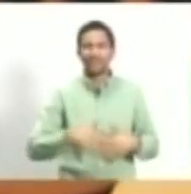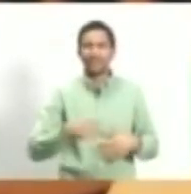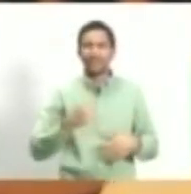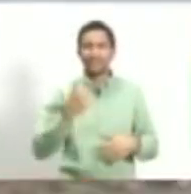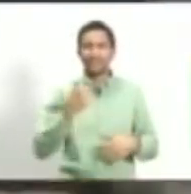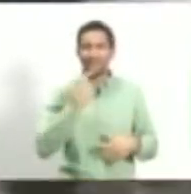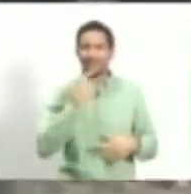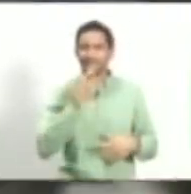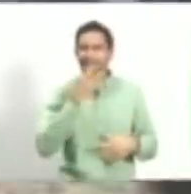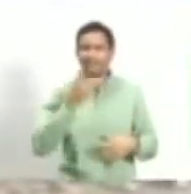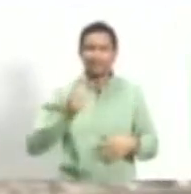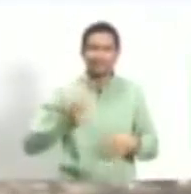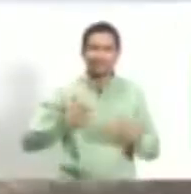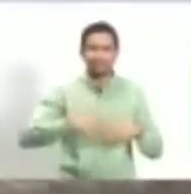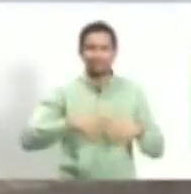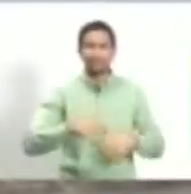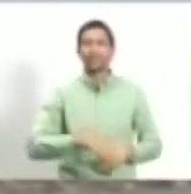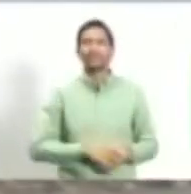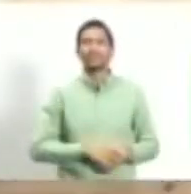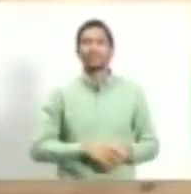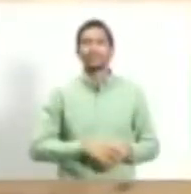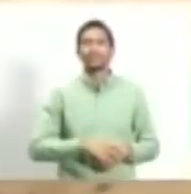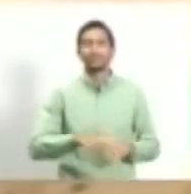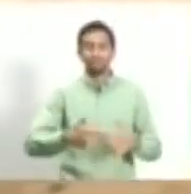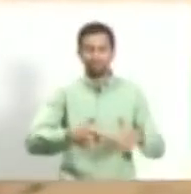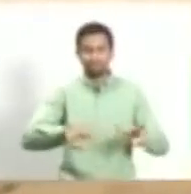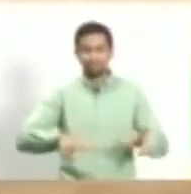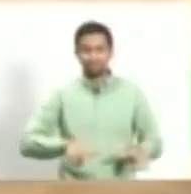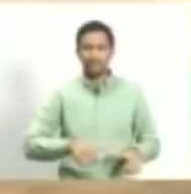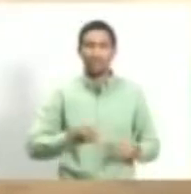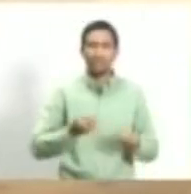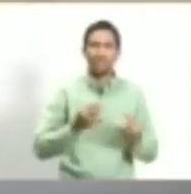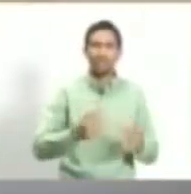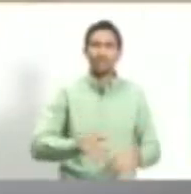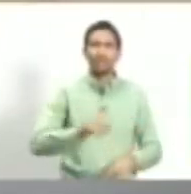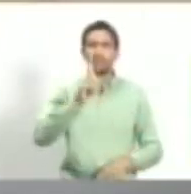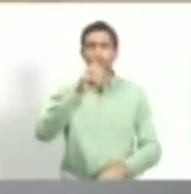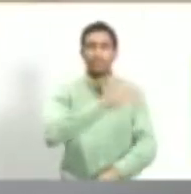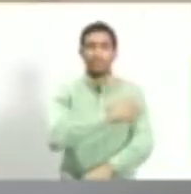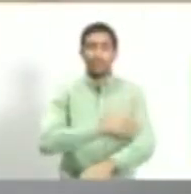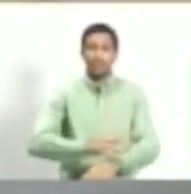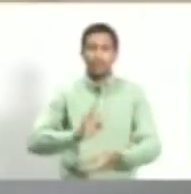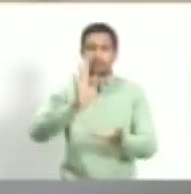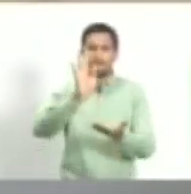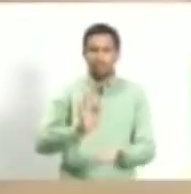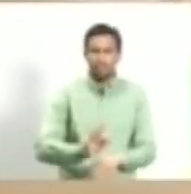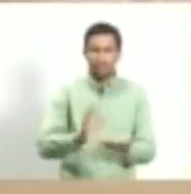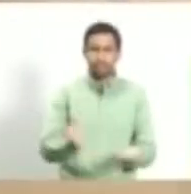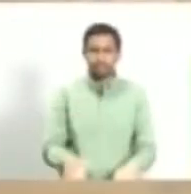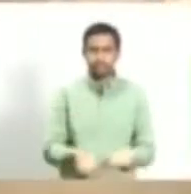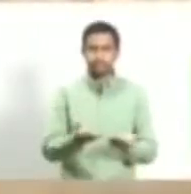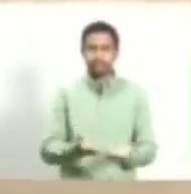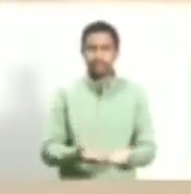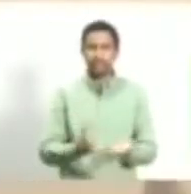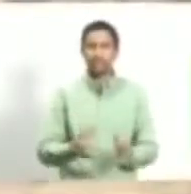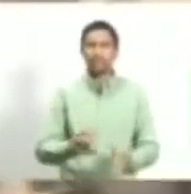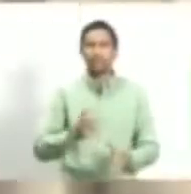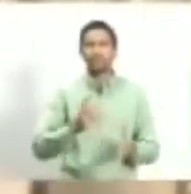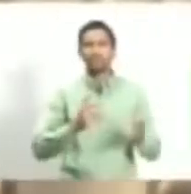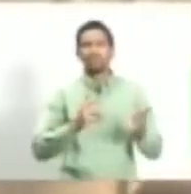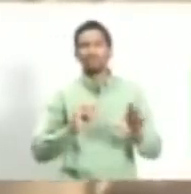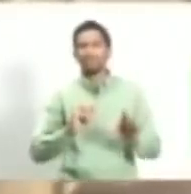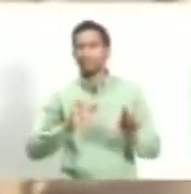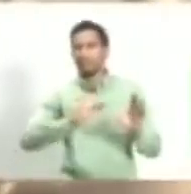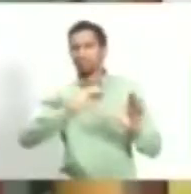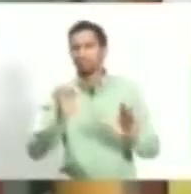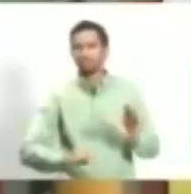fabricando sal. La explotación de sal en las charcas de Manaure tiene una capacidad de 1 millón de toneladas anuales, correspondiente al 70% de la capacidad de todo el